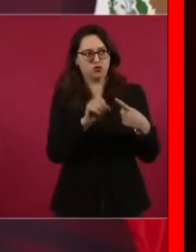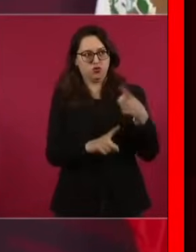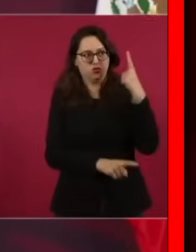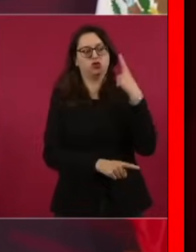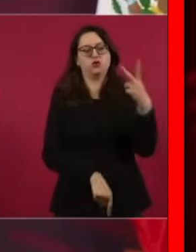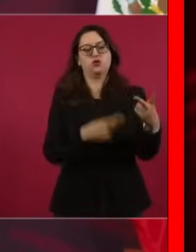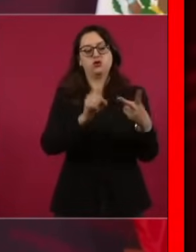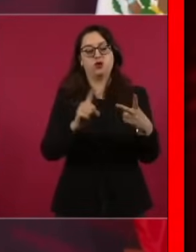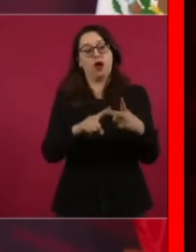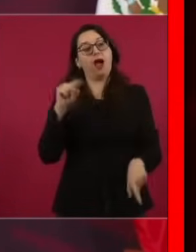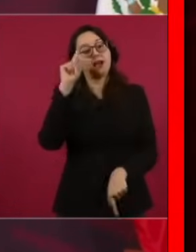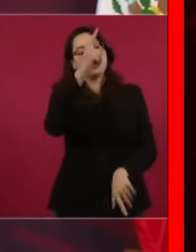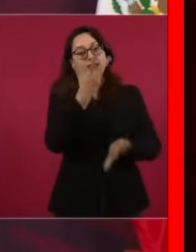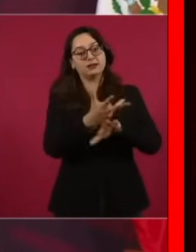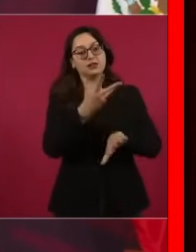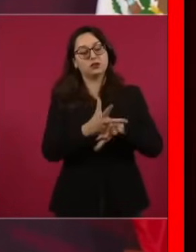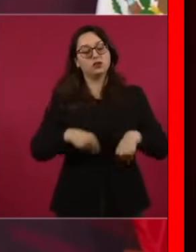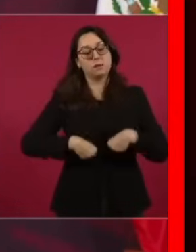millones de